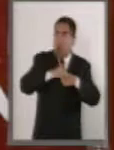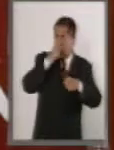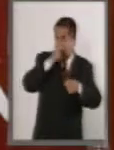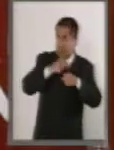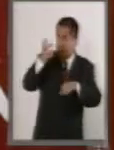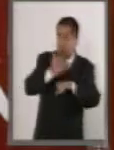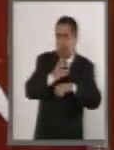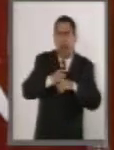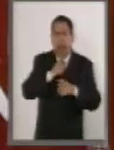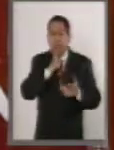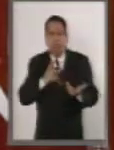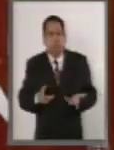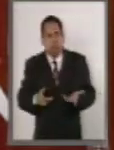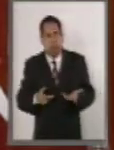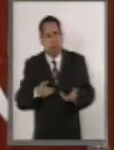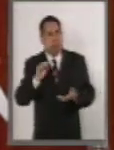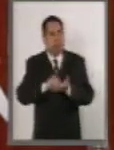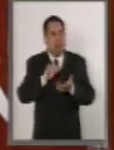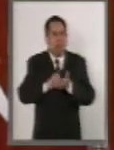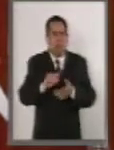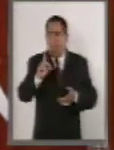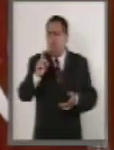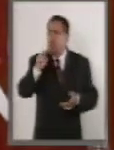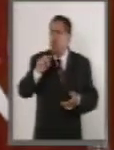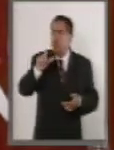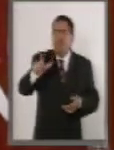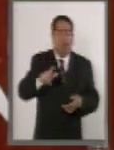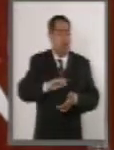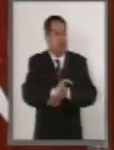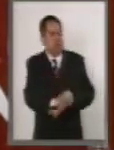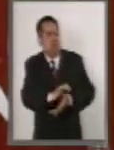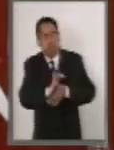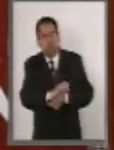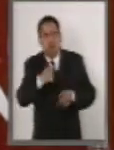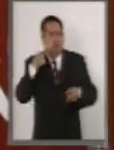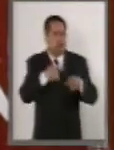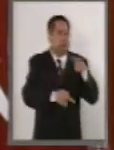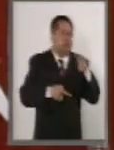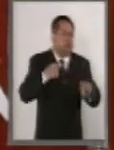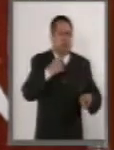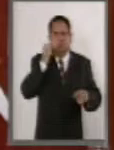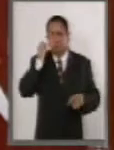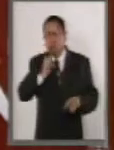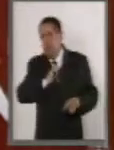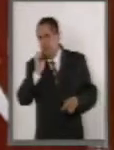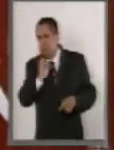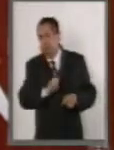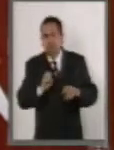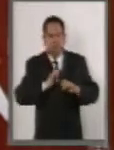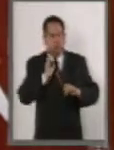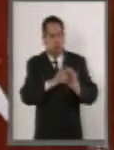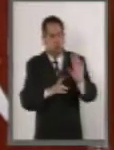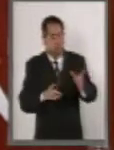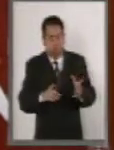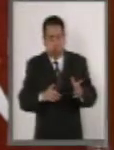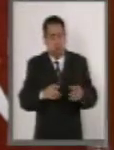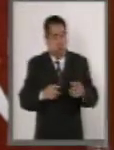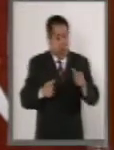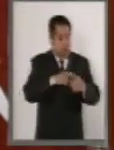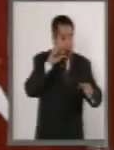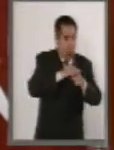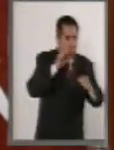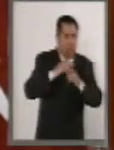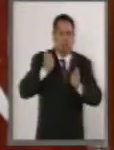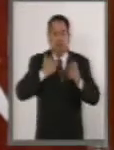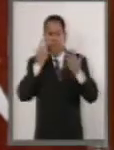Unidos, seguirá habiendo Donald Trumps en cada elección y seguirá habiendo campañas de odio que parezcan rentables. Hoy lo